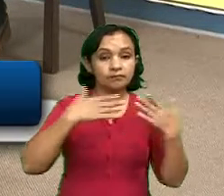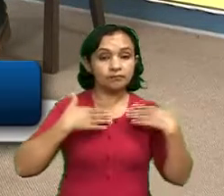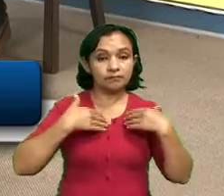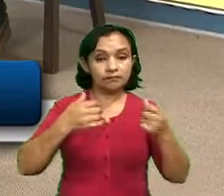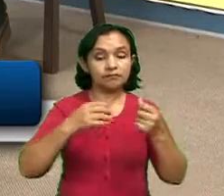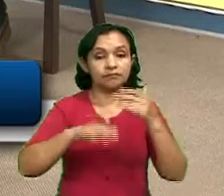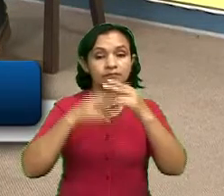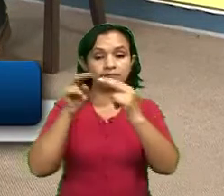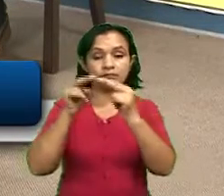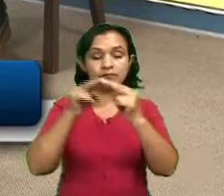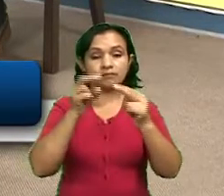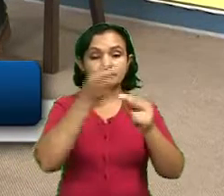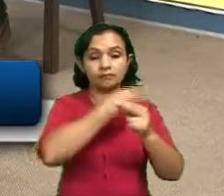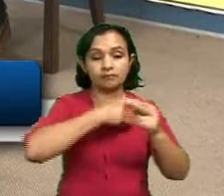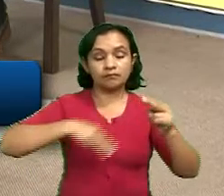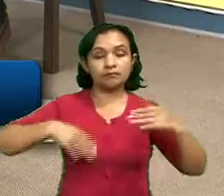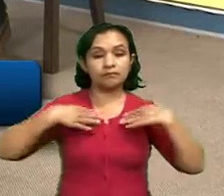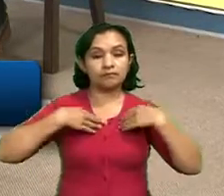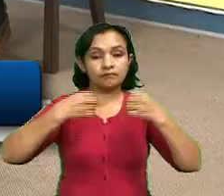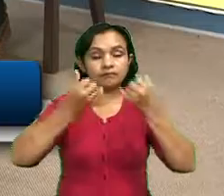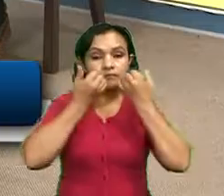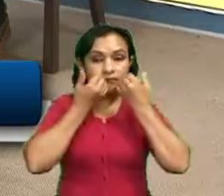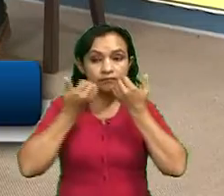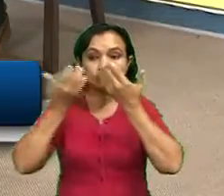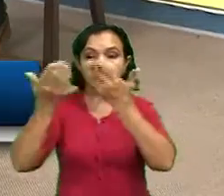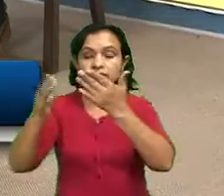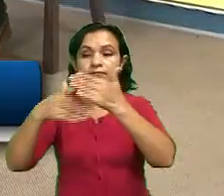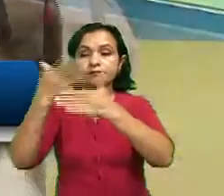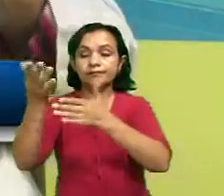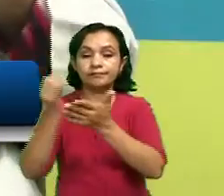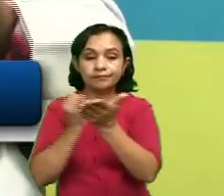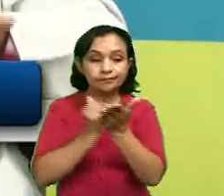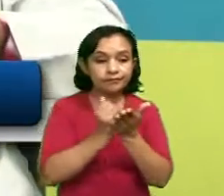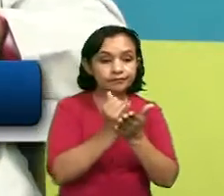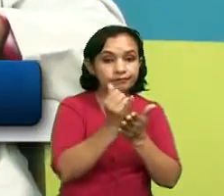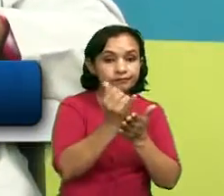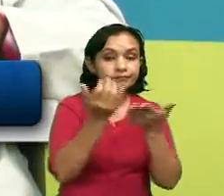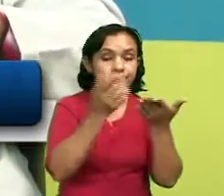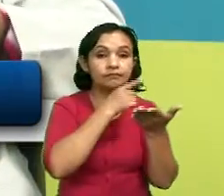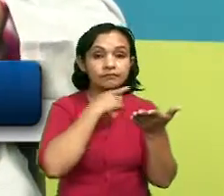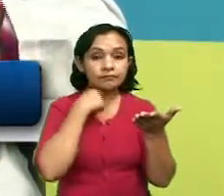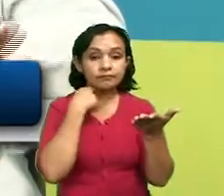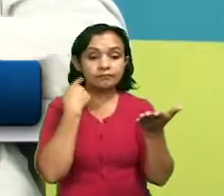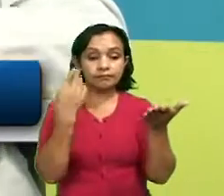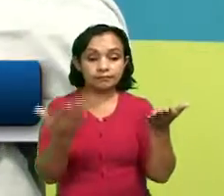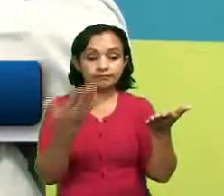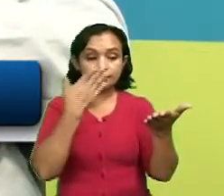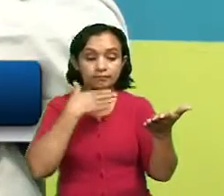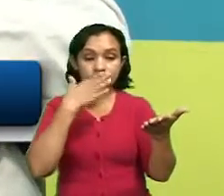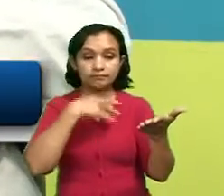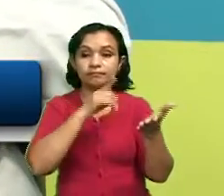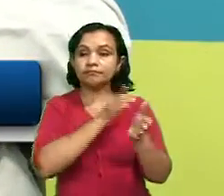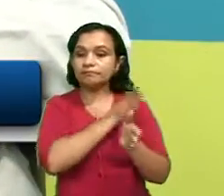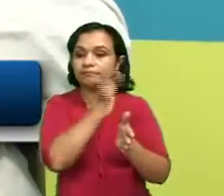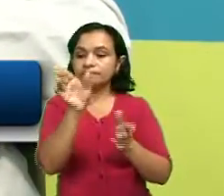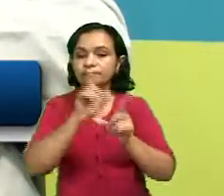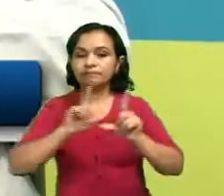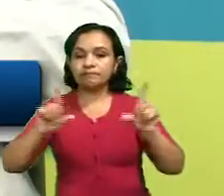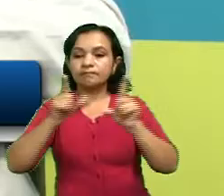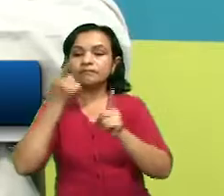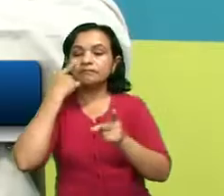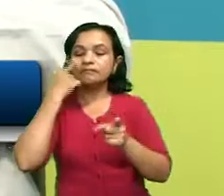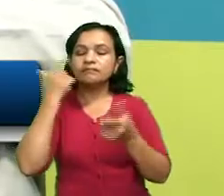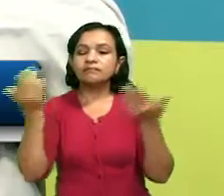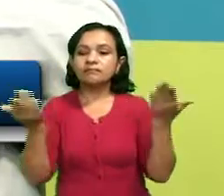que ellos realicen la supervisión. Pues ella le informa para que hacer las investigaciones, si es en realidad, y ir al lugar para revisar qué es lo que